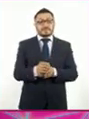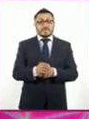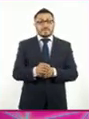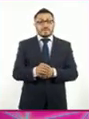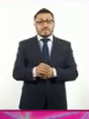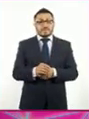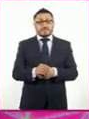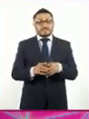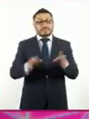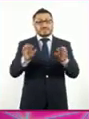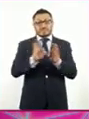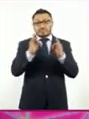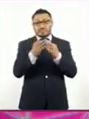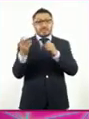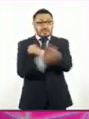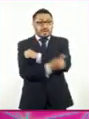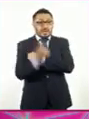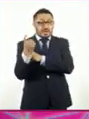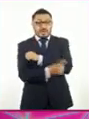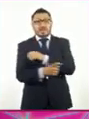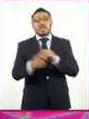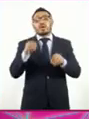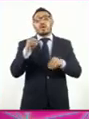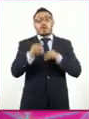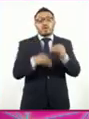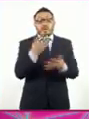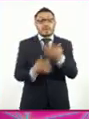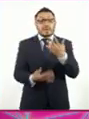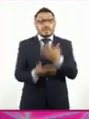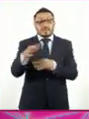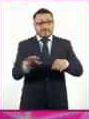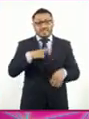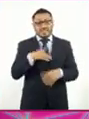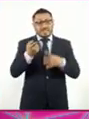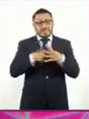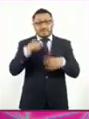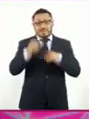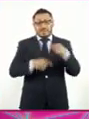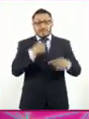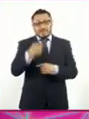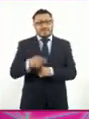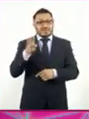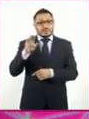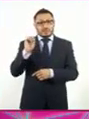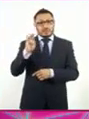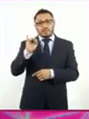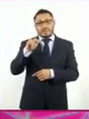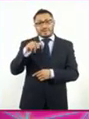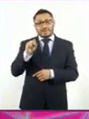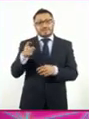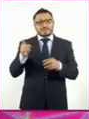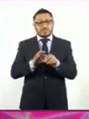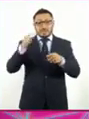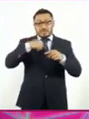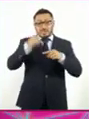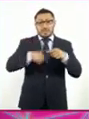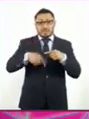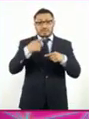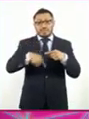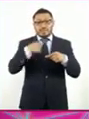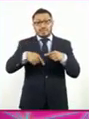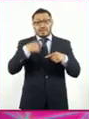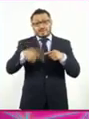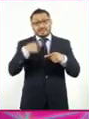proceso automático como el manual inician en una rotativa. Las bobinas son colocadas en el rodillo de alimentación de